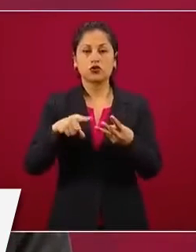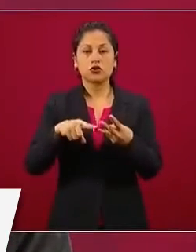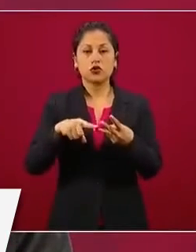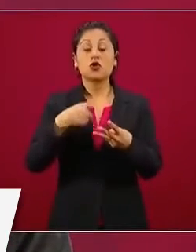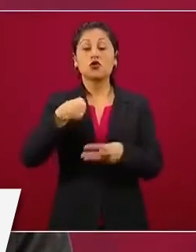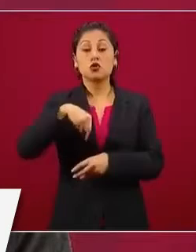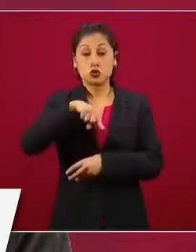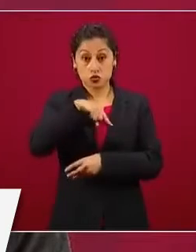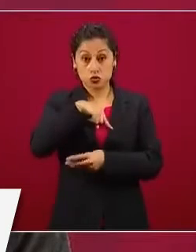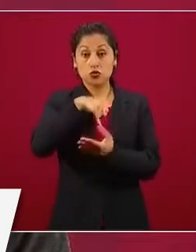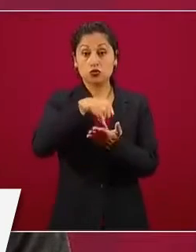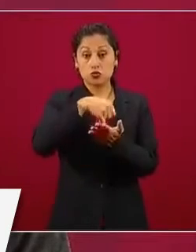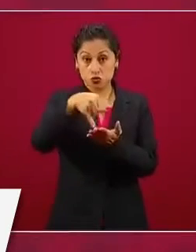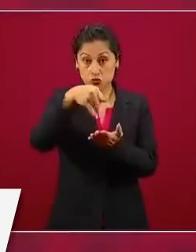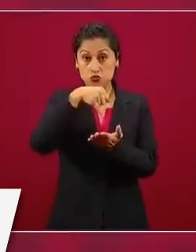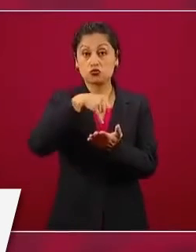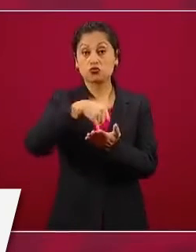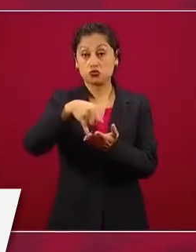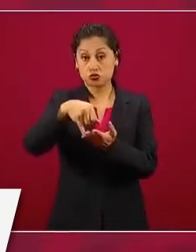cultivando